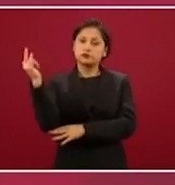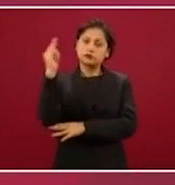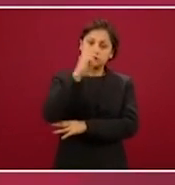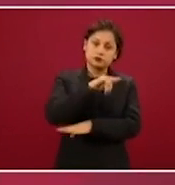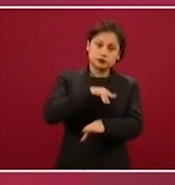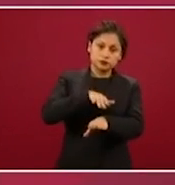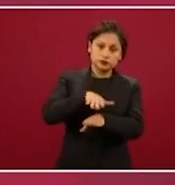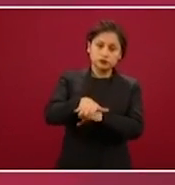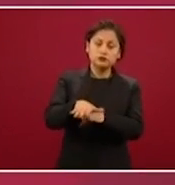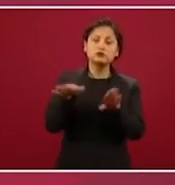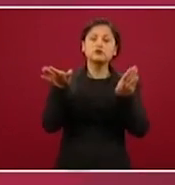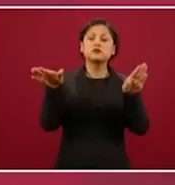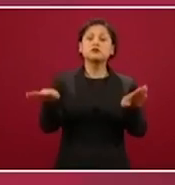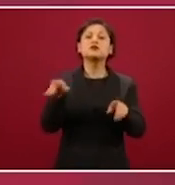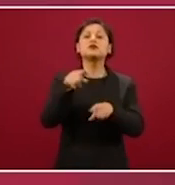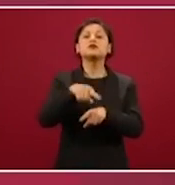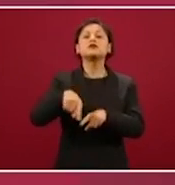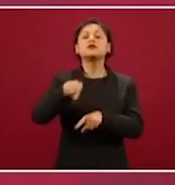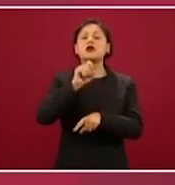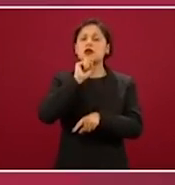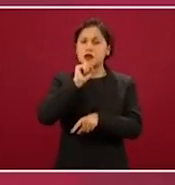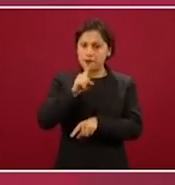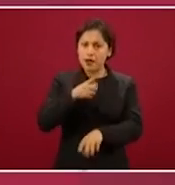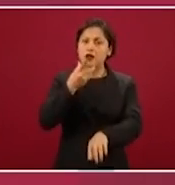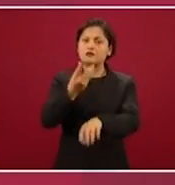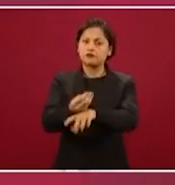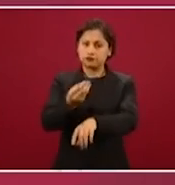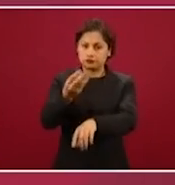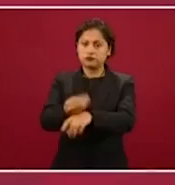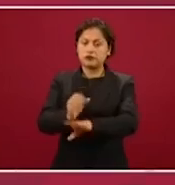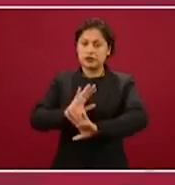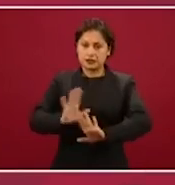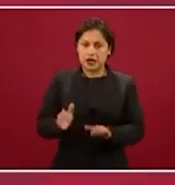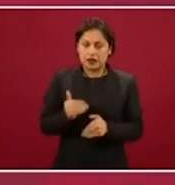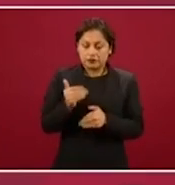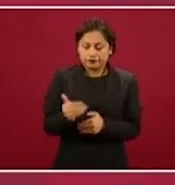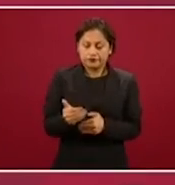en autopistas, ya se está avanzando.